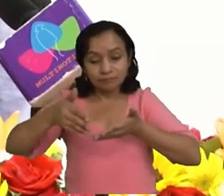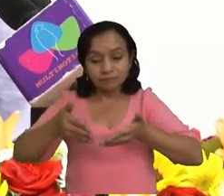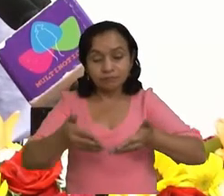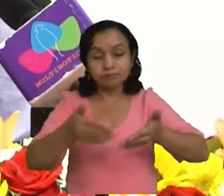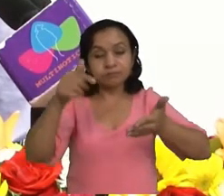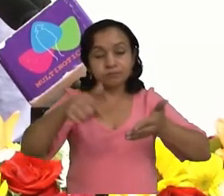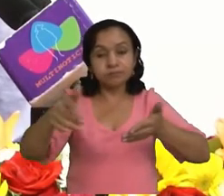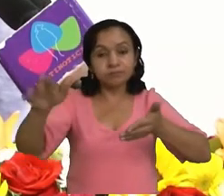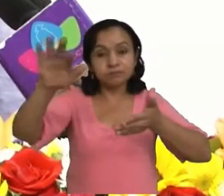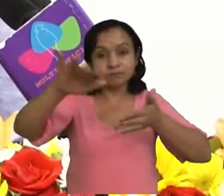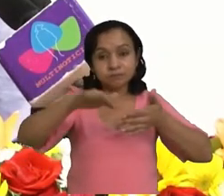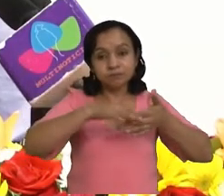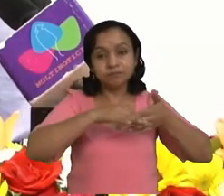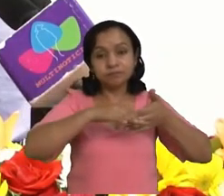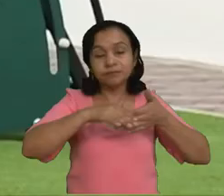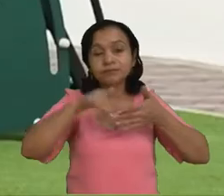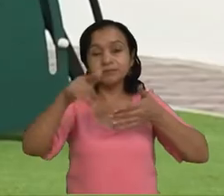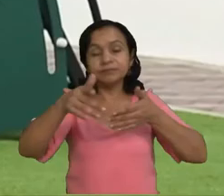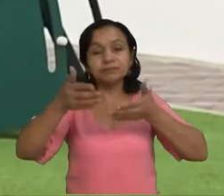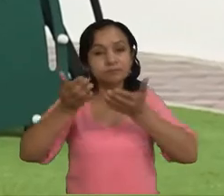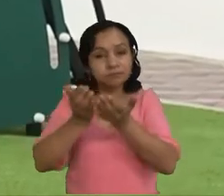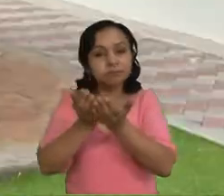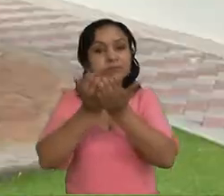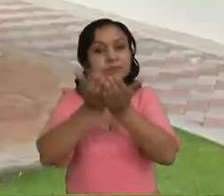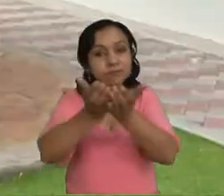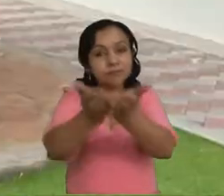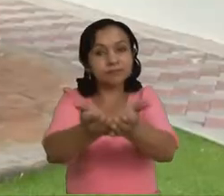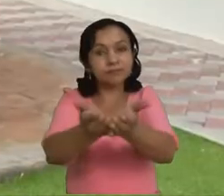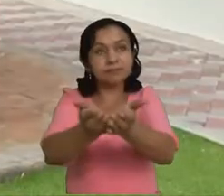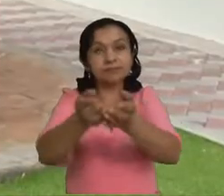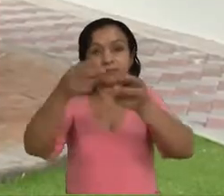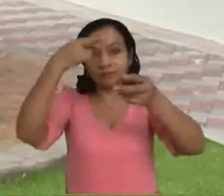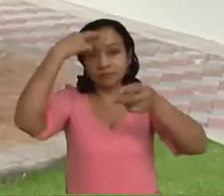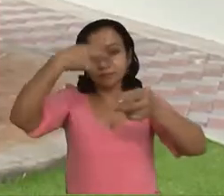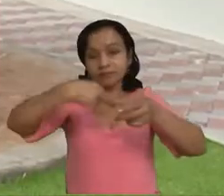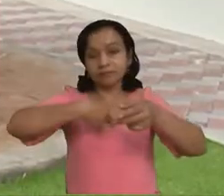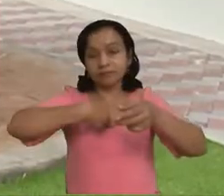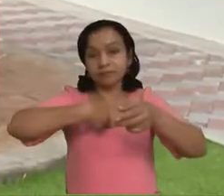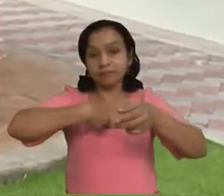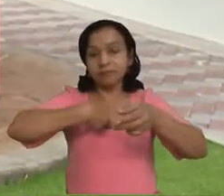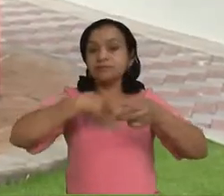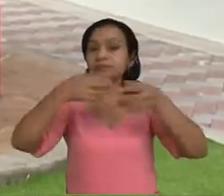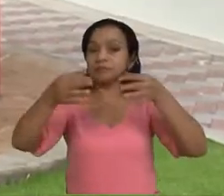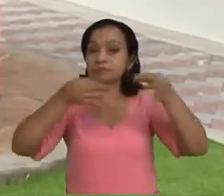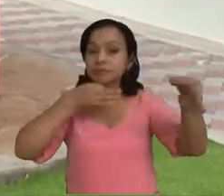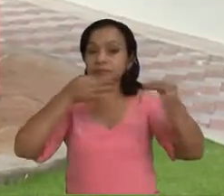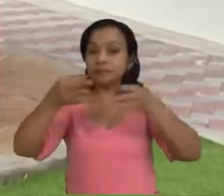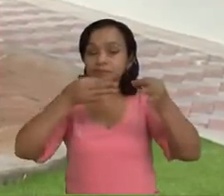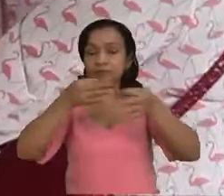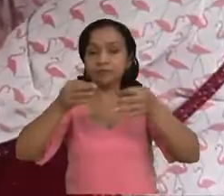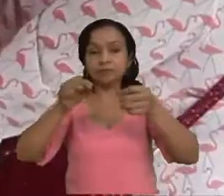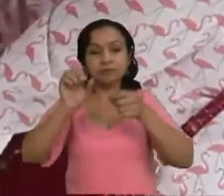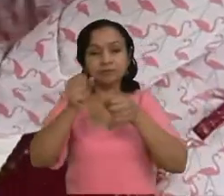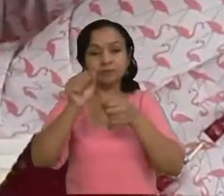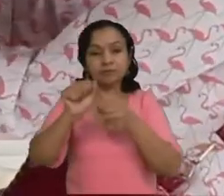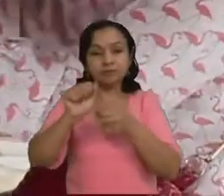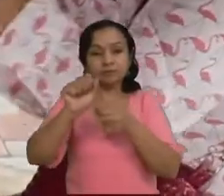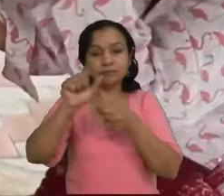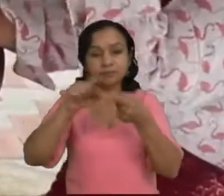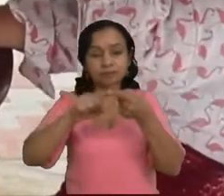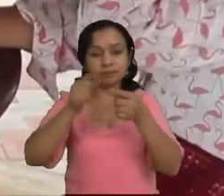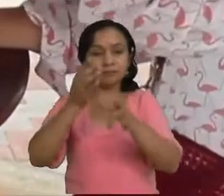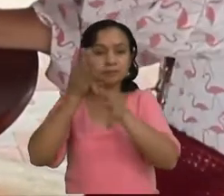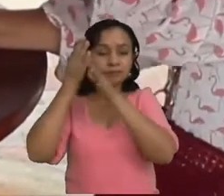y los canales externos de navegación. El titular de la empresa portuaria nacional reiteró que los puertos Salvador Allende, San Jorge